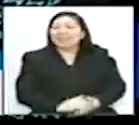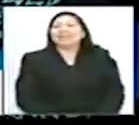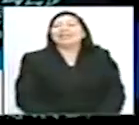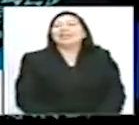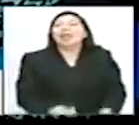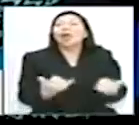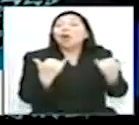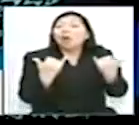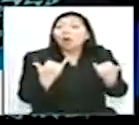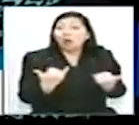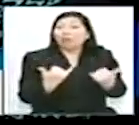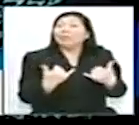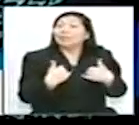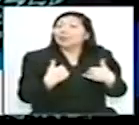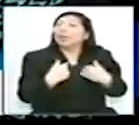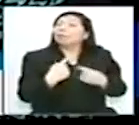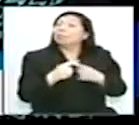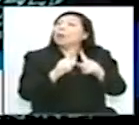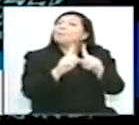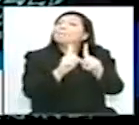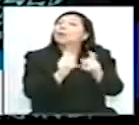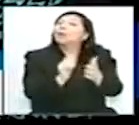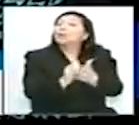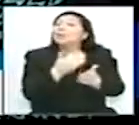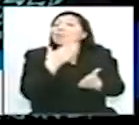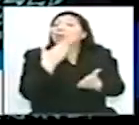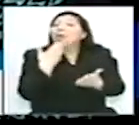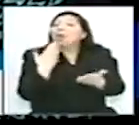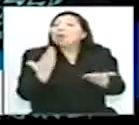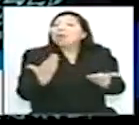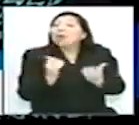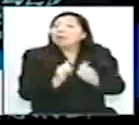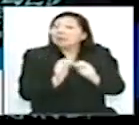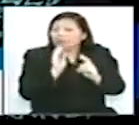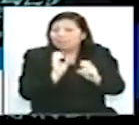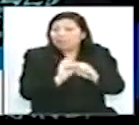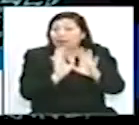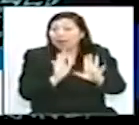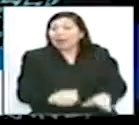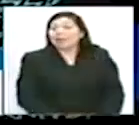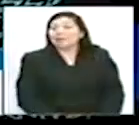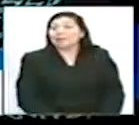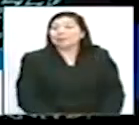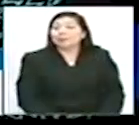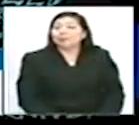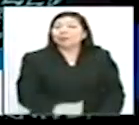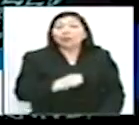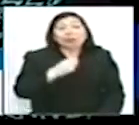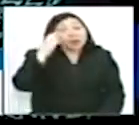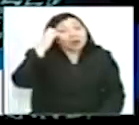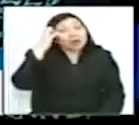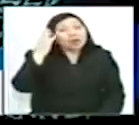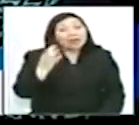que hoy nosotros tengamos una serie de preguntas que sería bueno que se despeje. Yo creo que